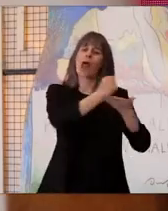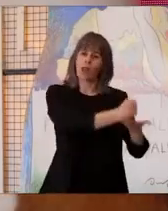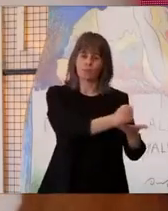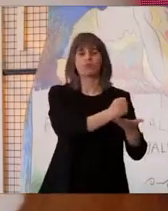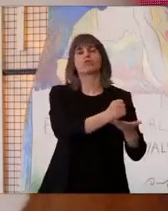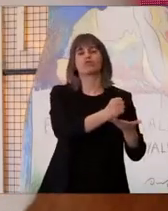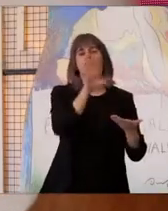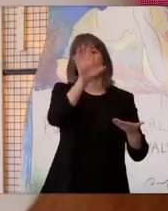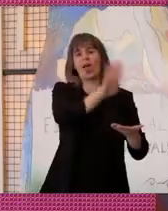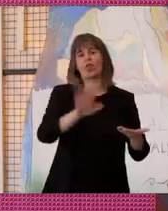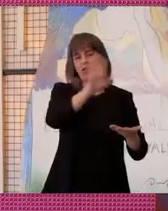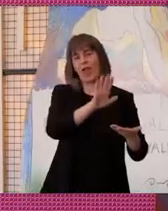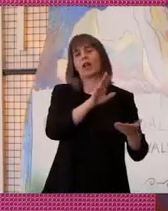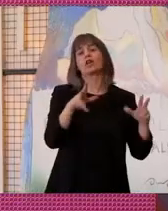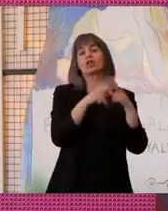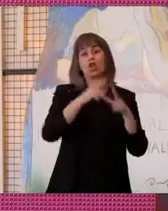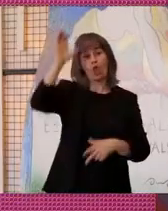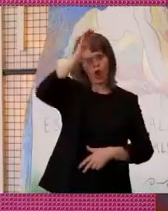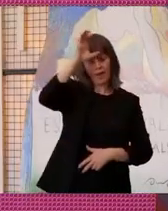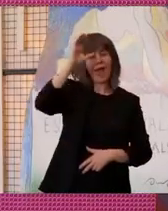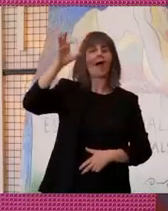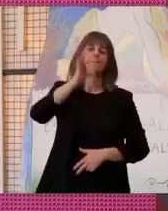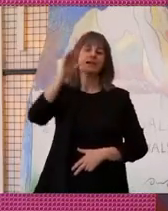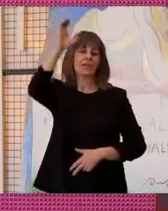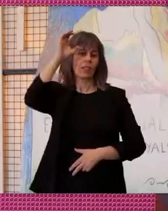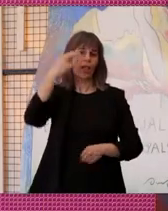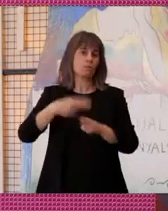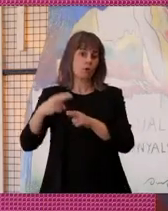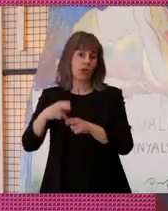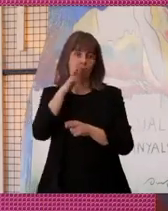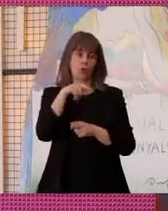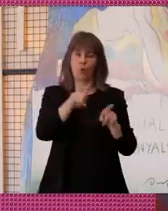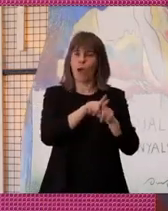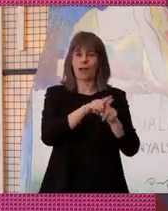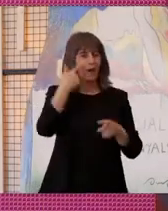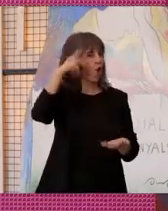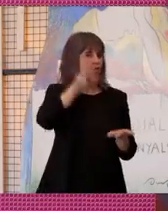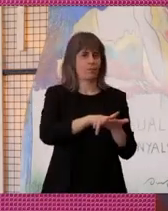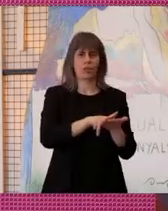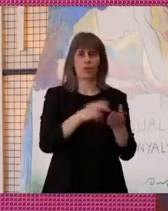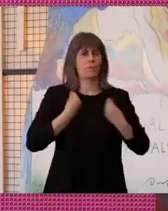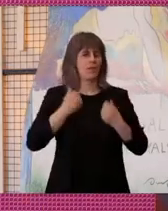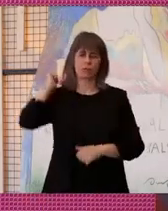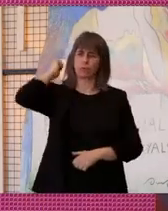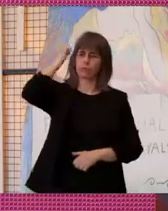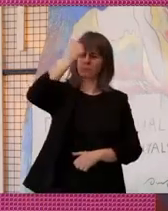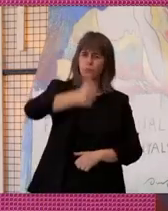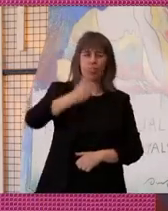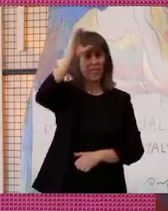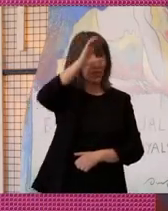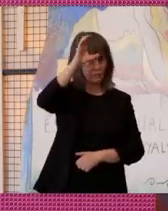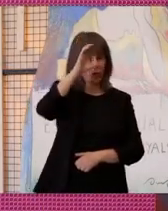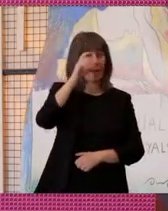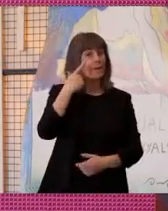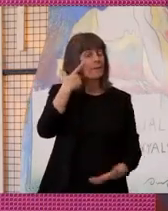y de ciencia política como reconocimiento a una trayectoria científica destacada en el ámbito de la